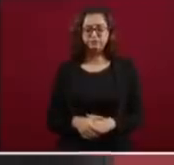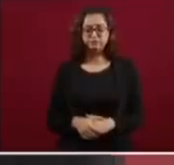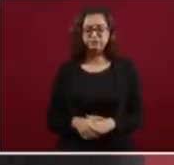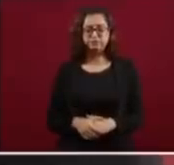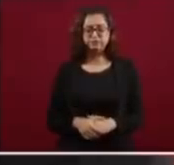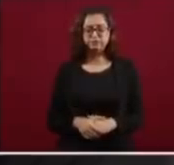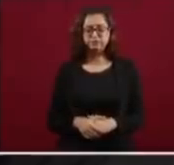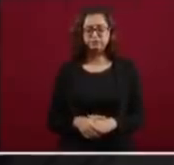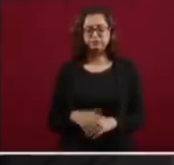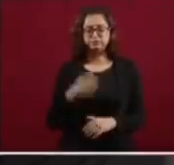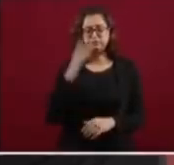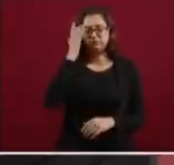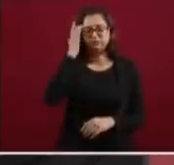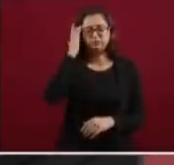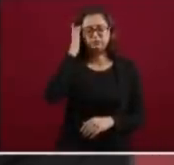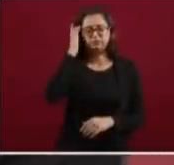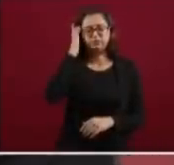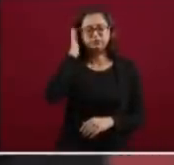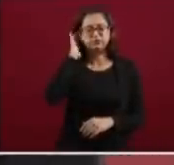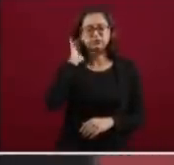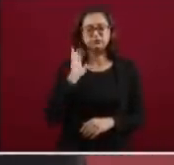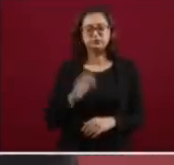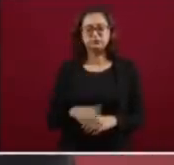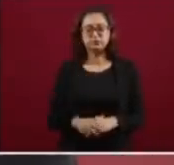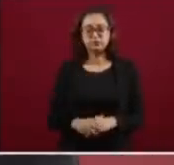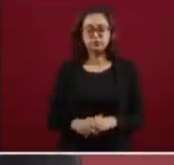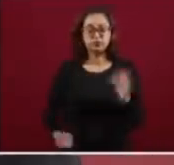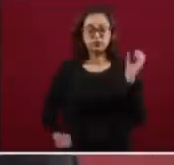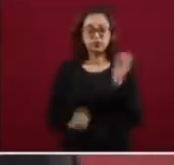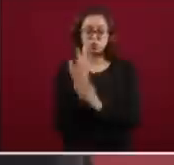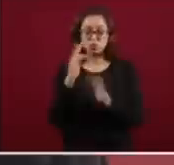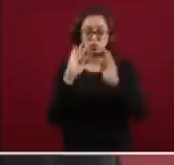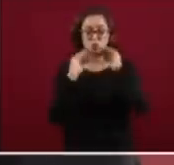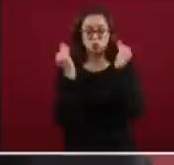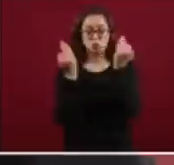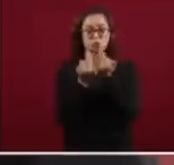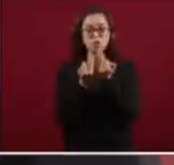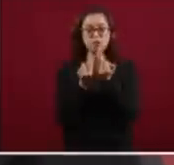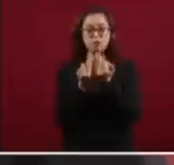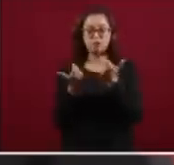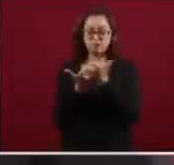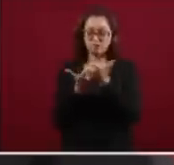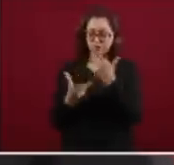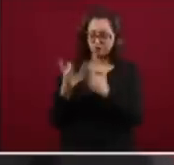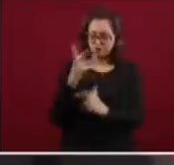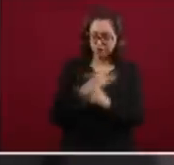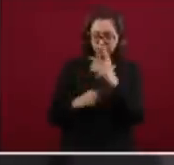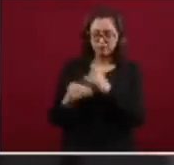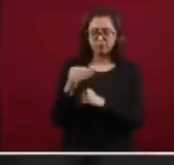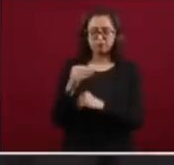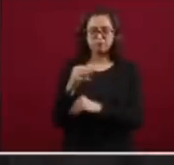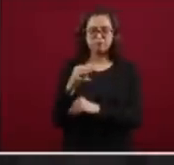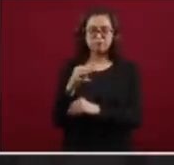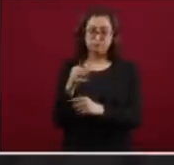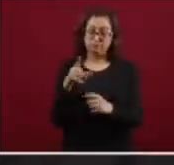este nuevo modelo de economía moral